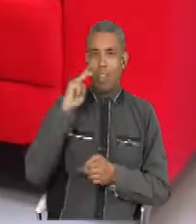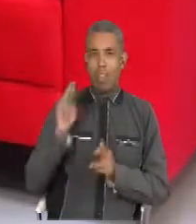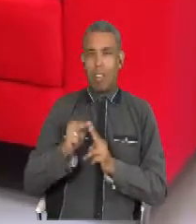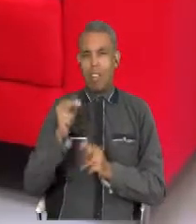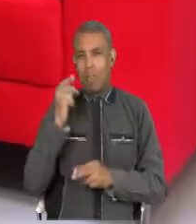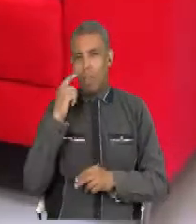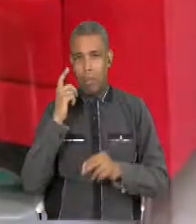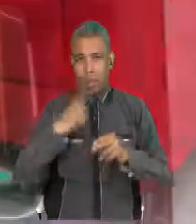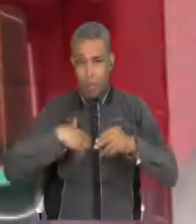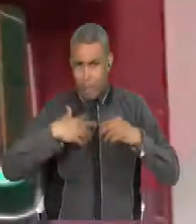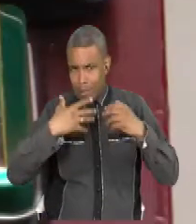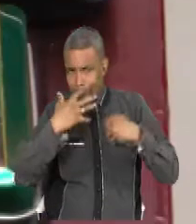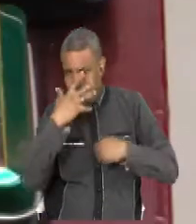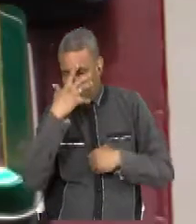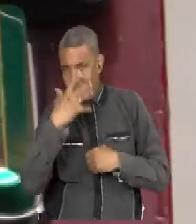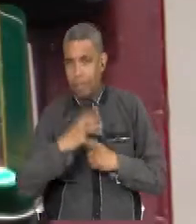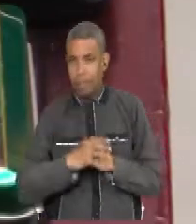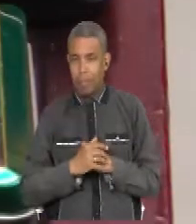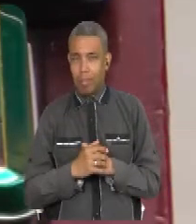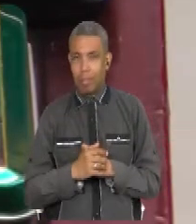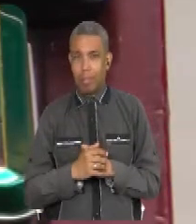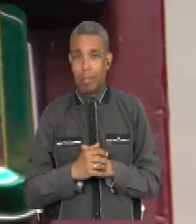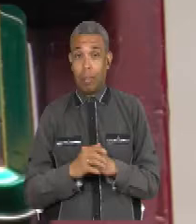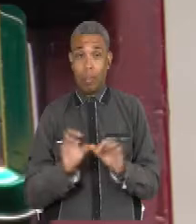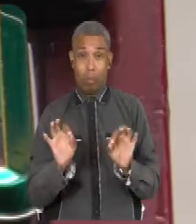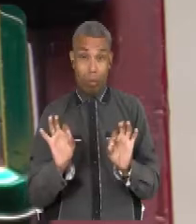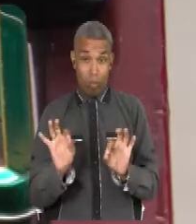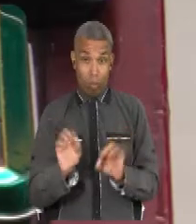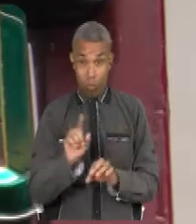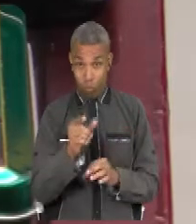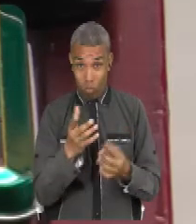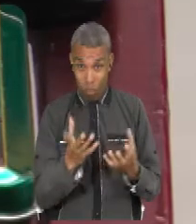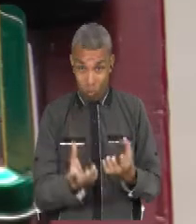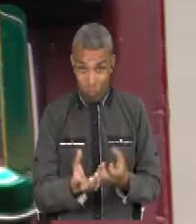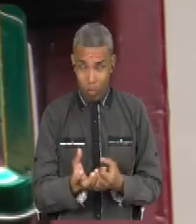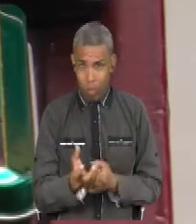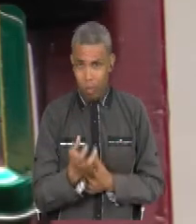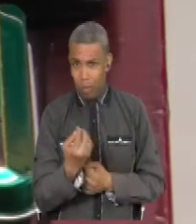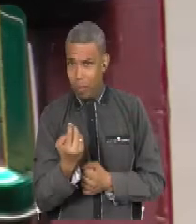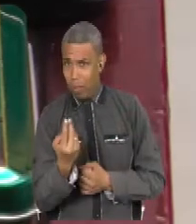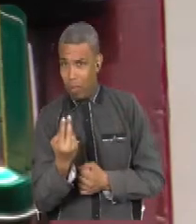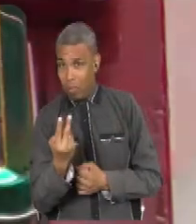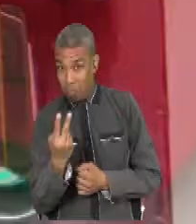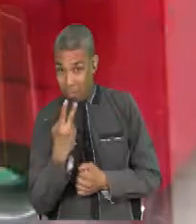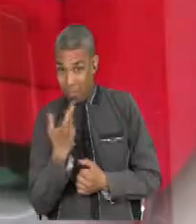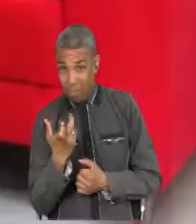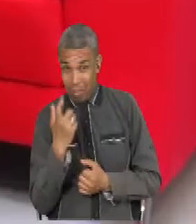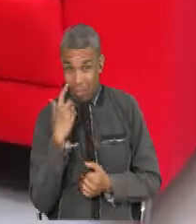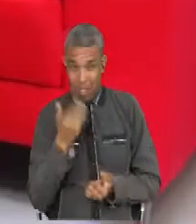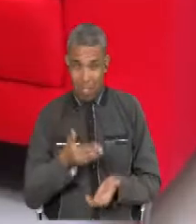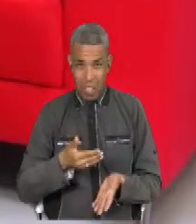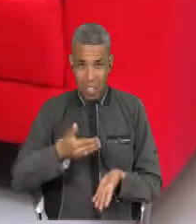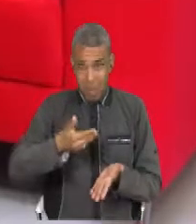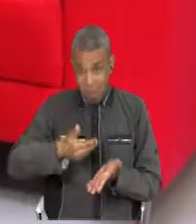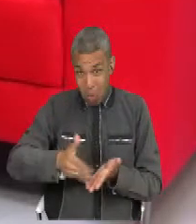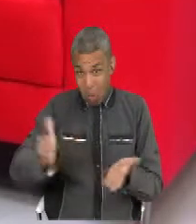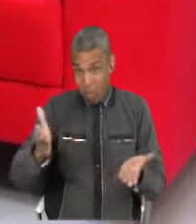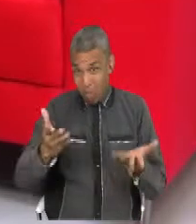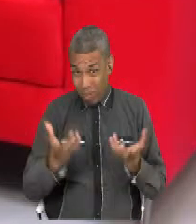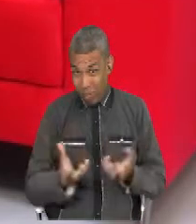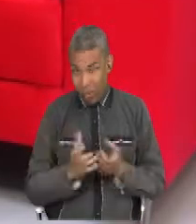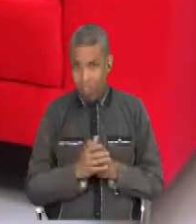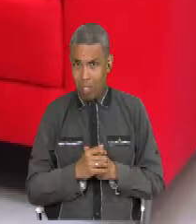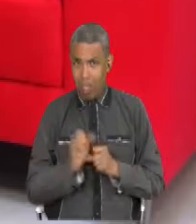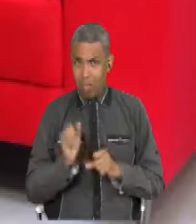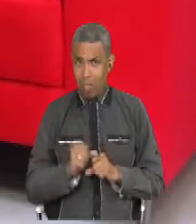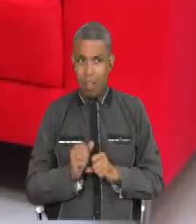Entonces, por ejemplo, si uno de los televidentes nos está viendo y quiere de pronto adquirir alguno de los productos que ofrece Kama Sutra, lo pueden